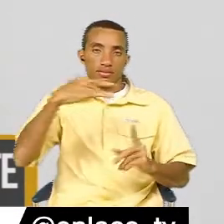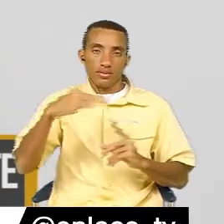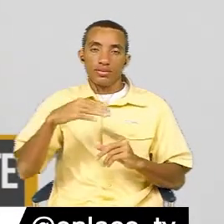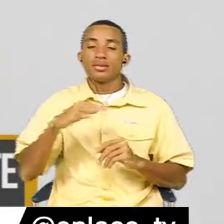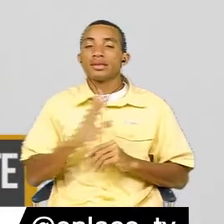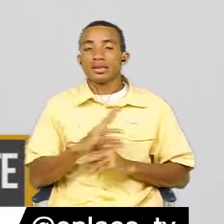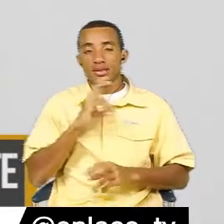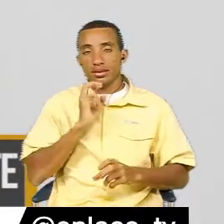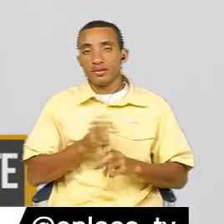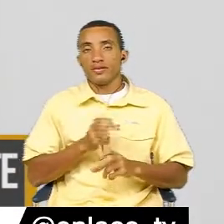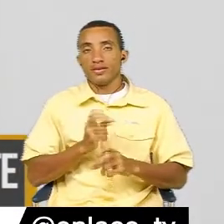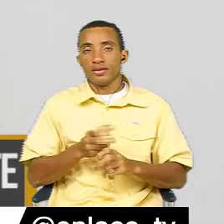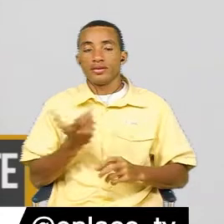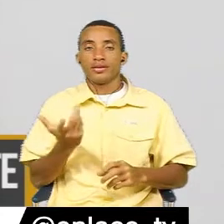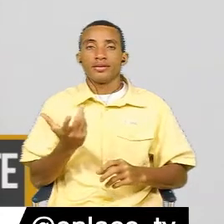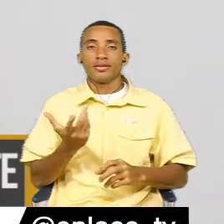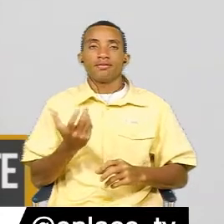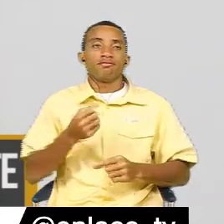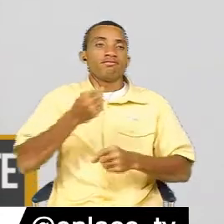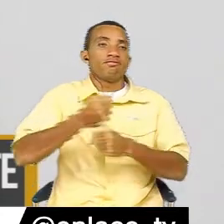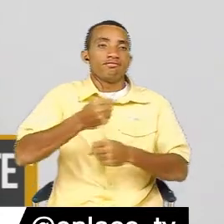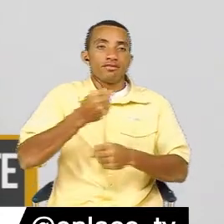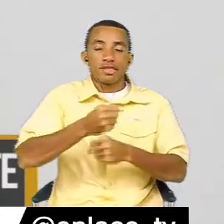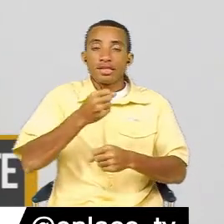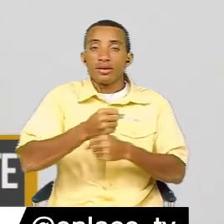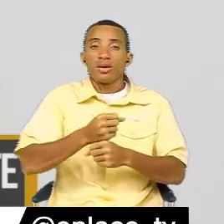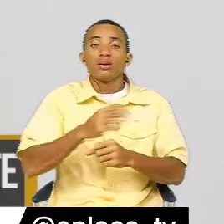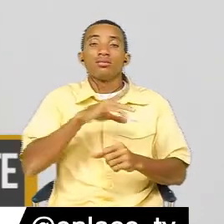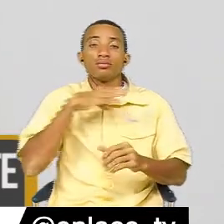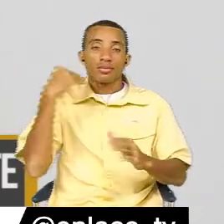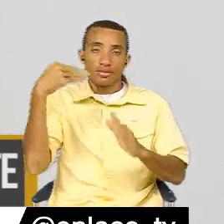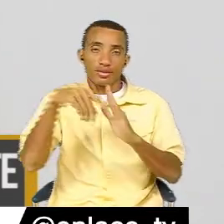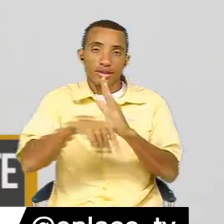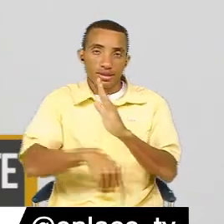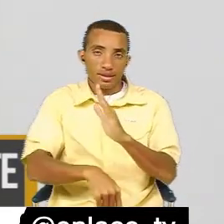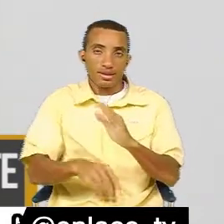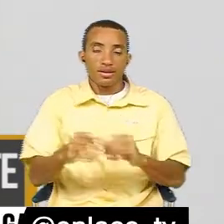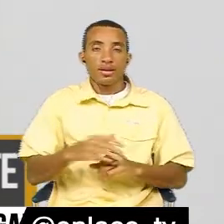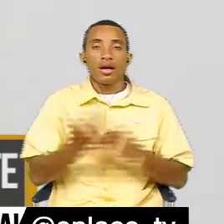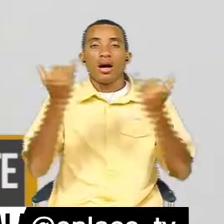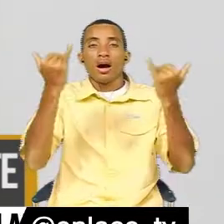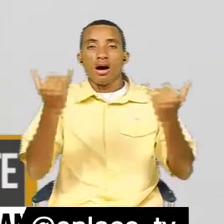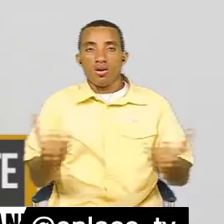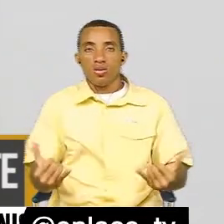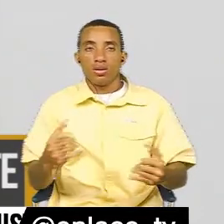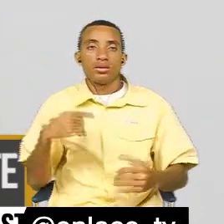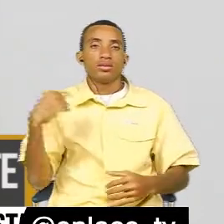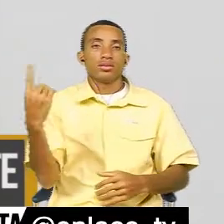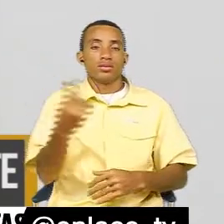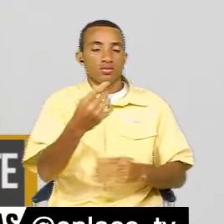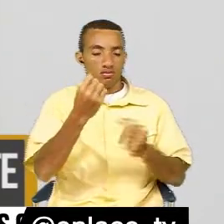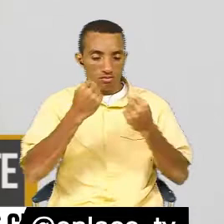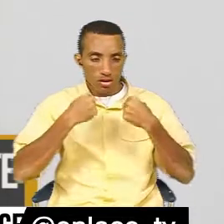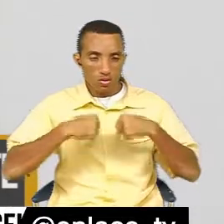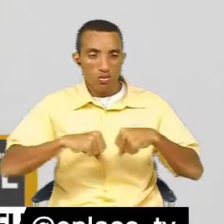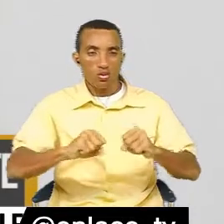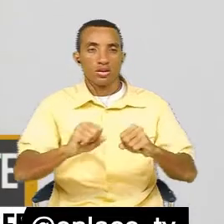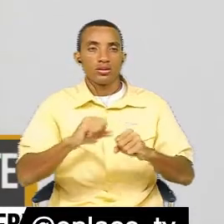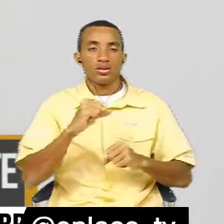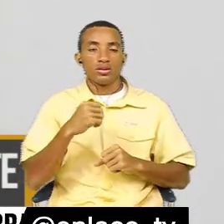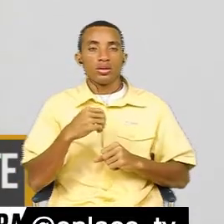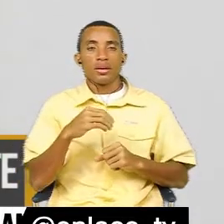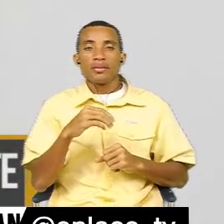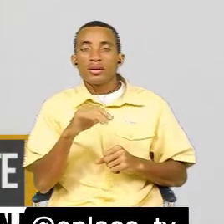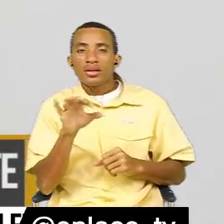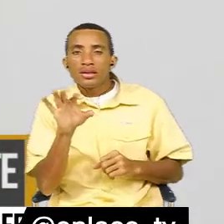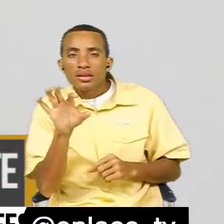territorio. El empleo está pasando por una crisis, pero es ahora cuando más tenemos que hacer esfuerzos para que el poco empleo